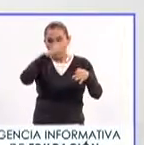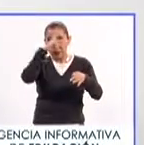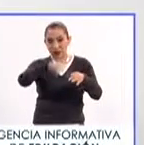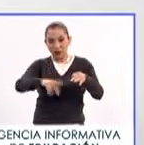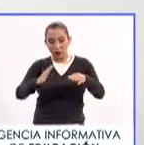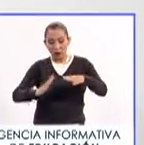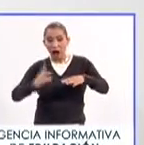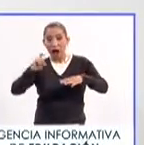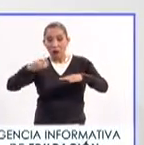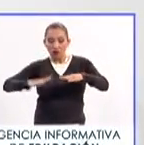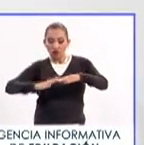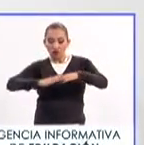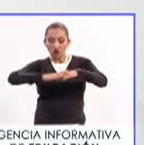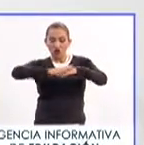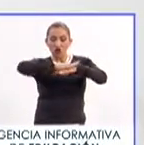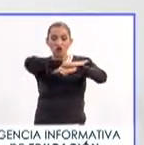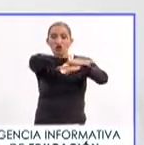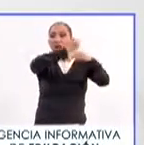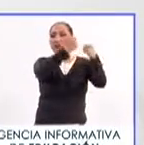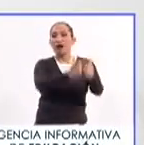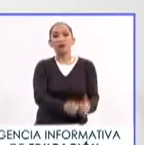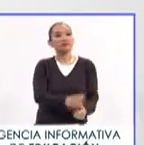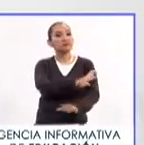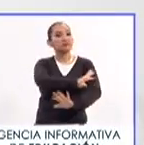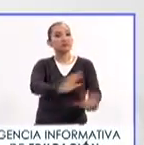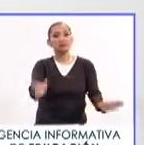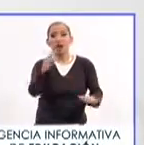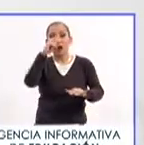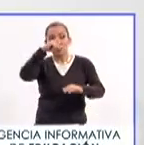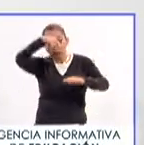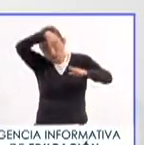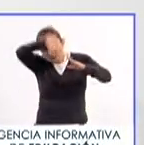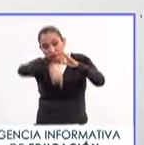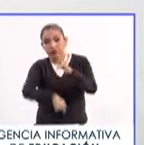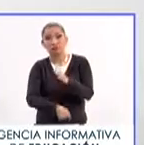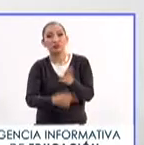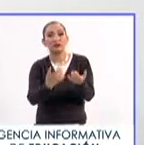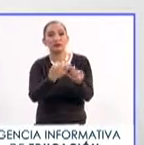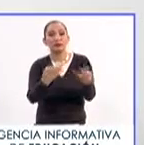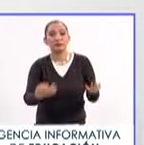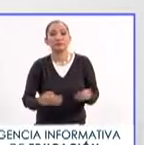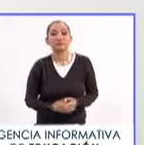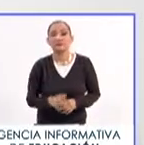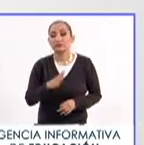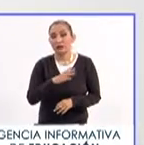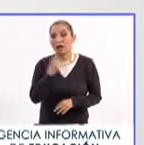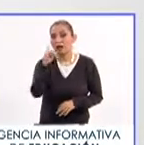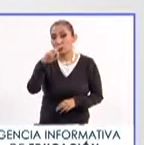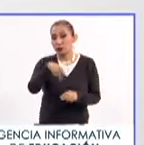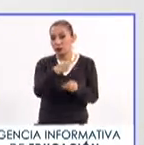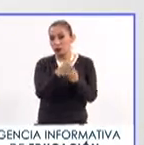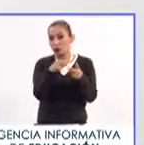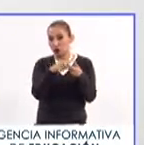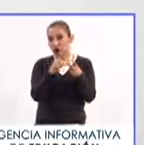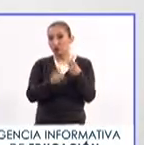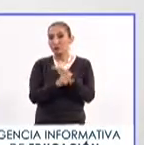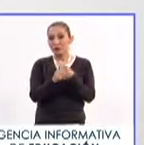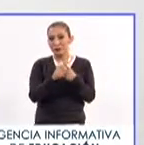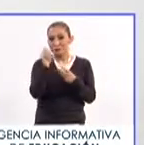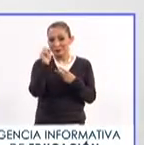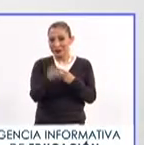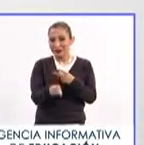a estar inundadas de forma permanente debido a este fenómeno, ¿no? Y de hecho hay un efecto secundario del